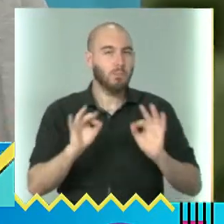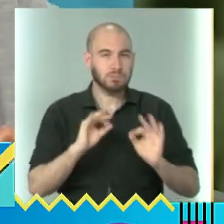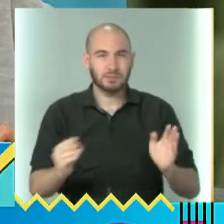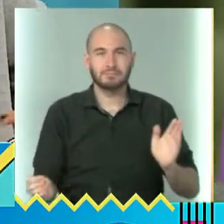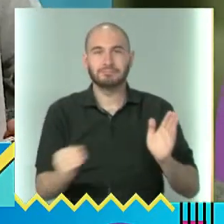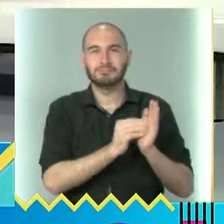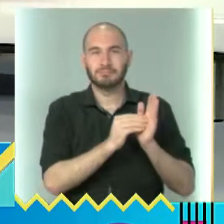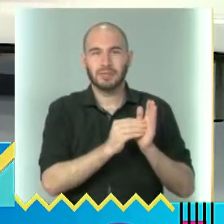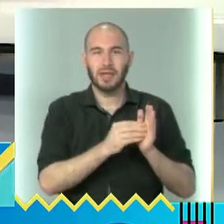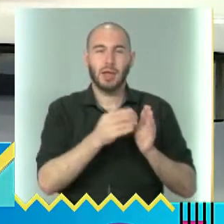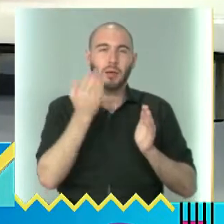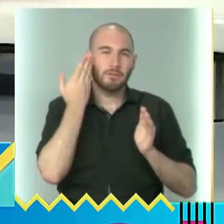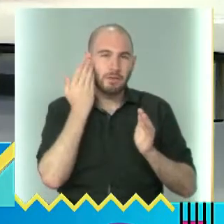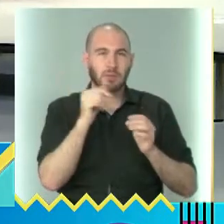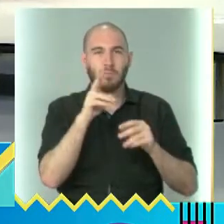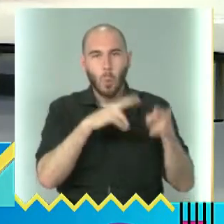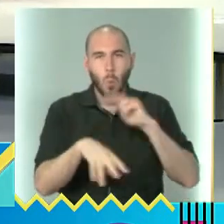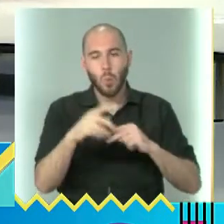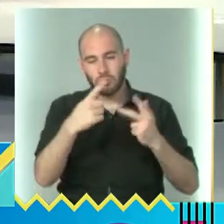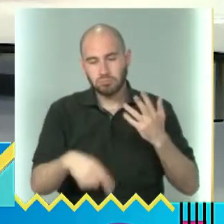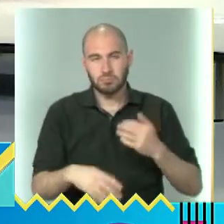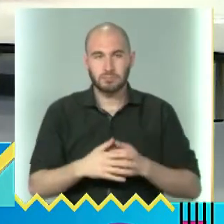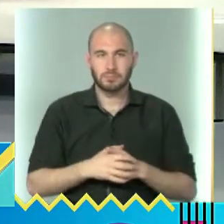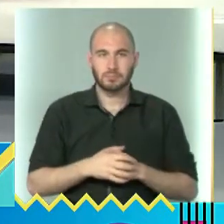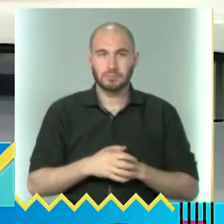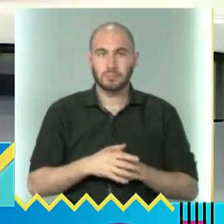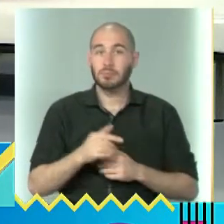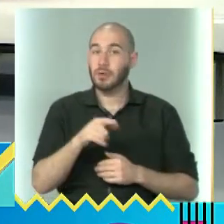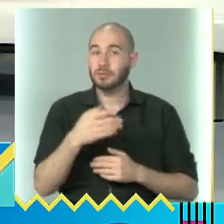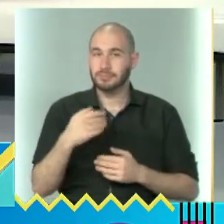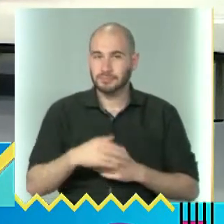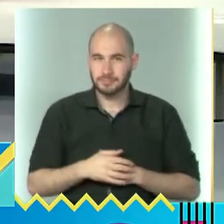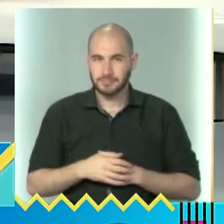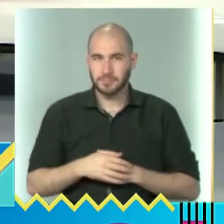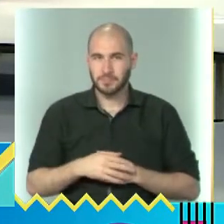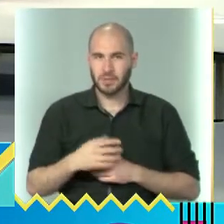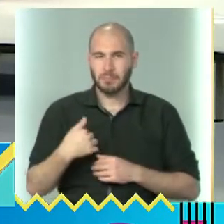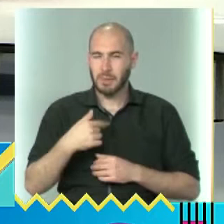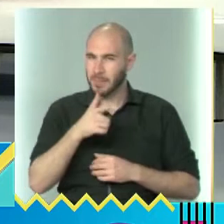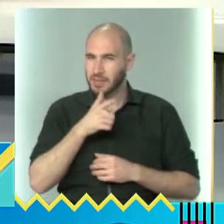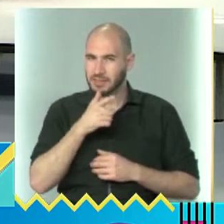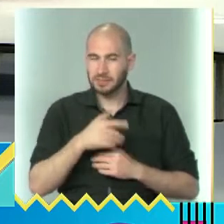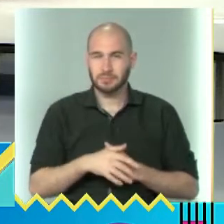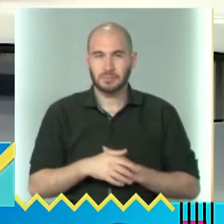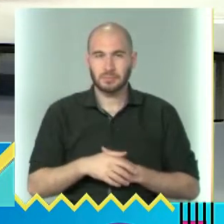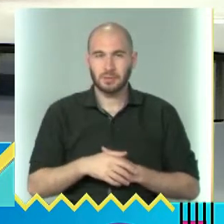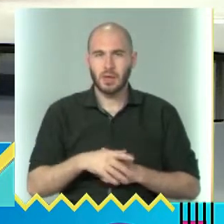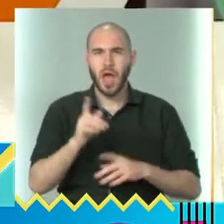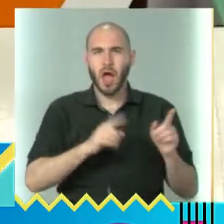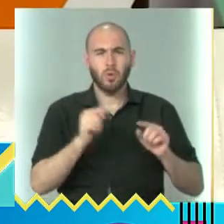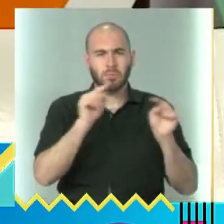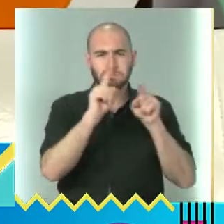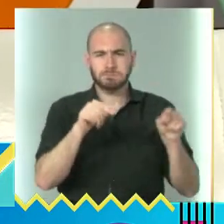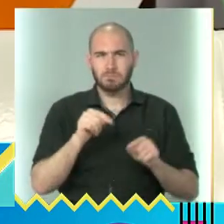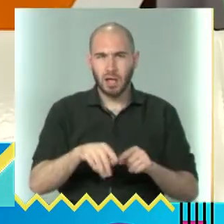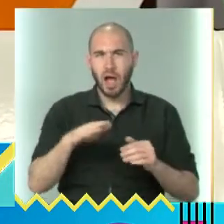en las redes, en los buscadores, etc. Bien. Nico. Sí, yo pienso un poco que esto del desconocimiento que